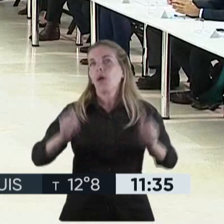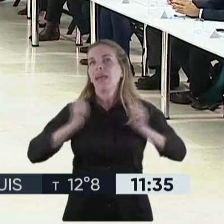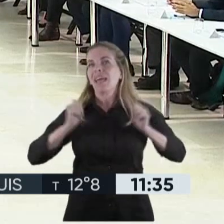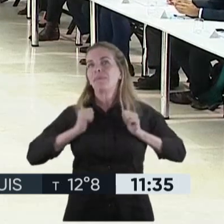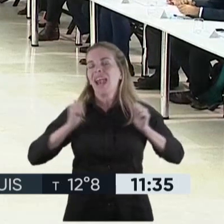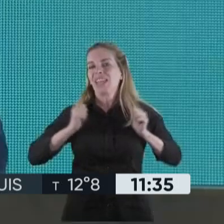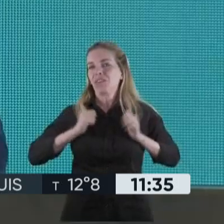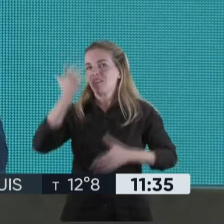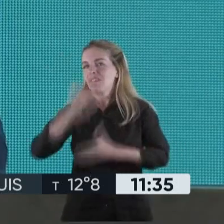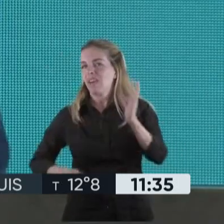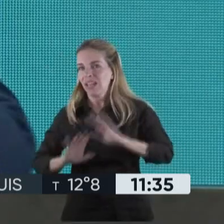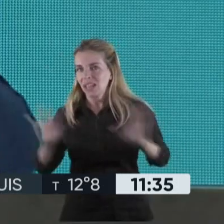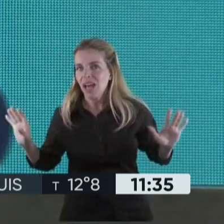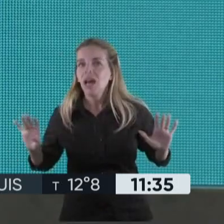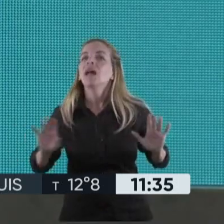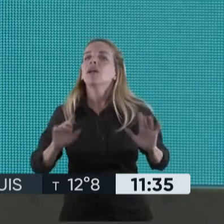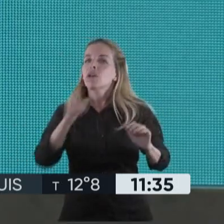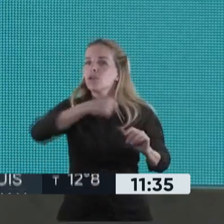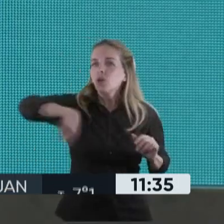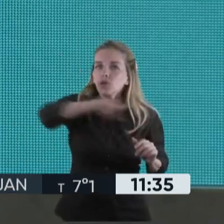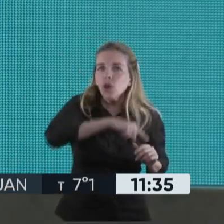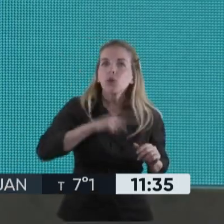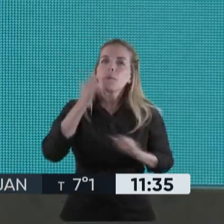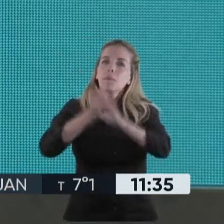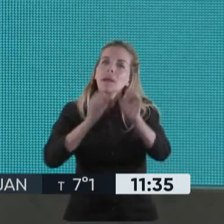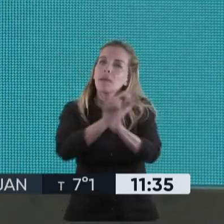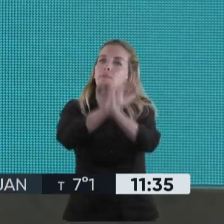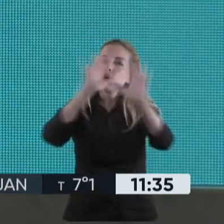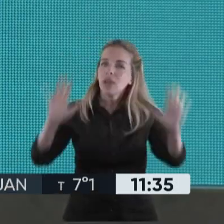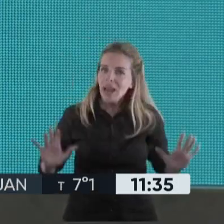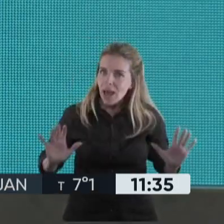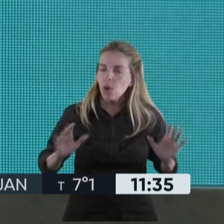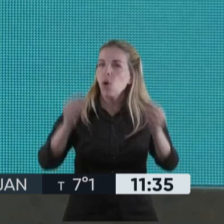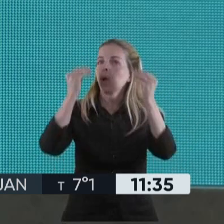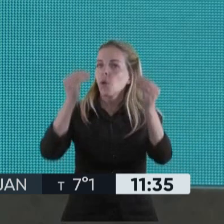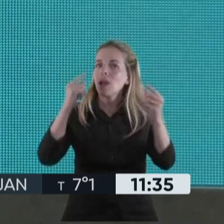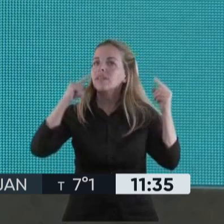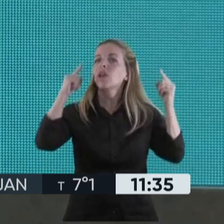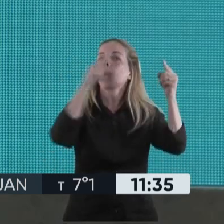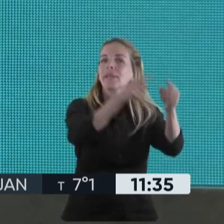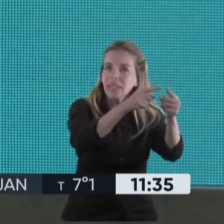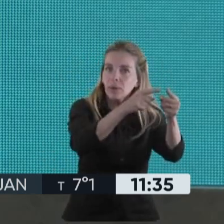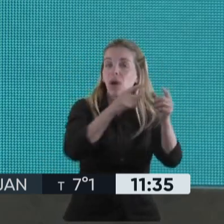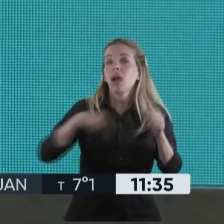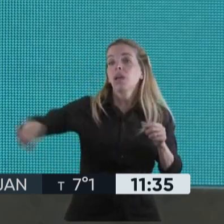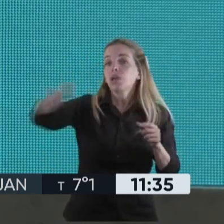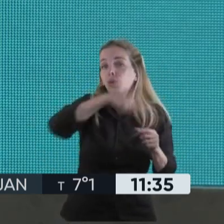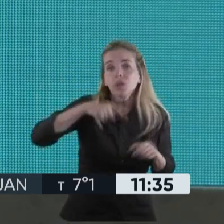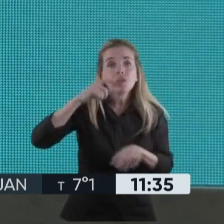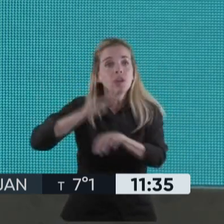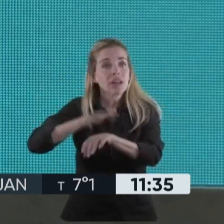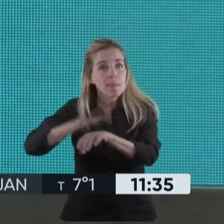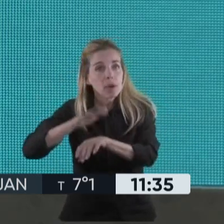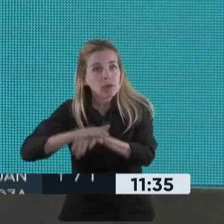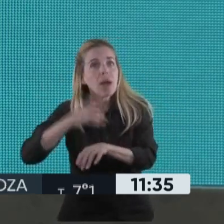le sacaron la escalera. Vamos a dejar claramente marcada cuál es la escalera y ustedes tendrán que ocuparse de agarrar el pincel